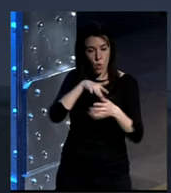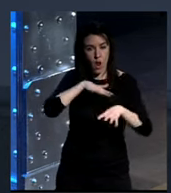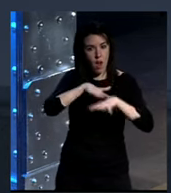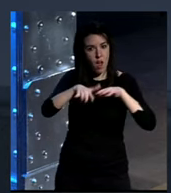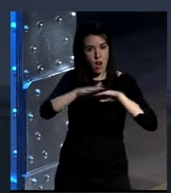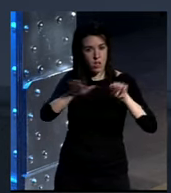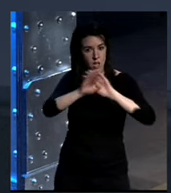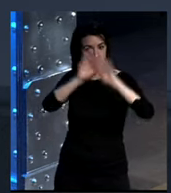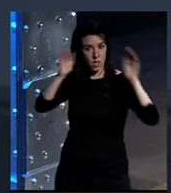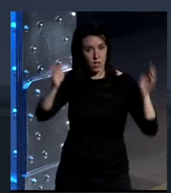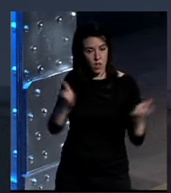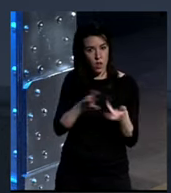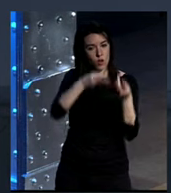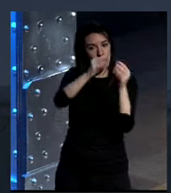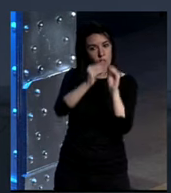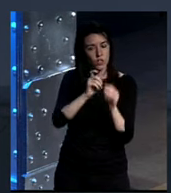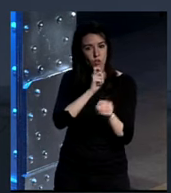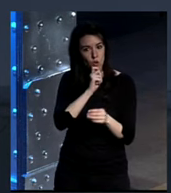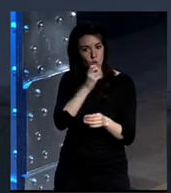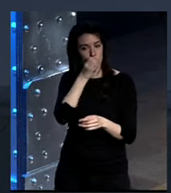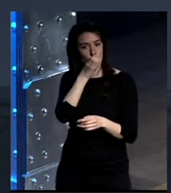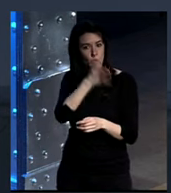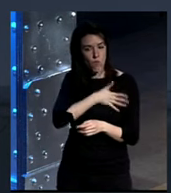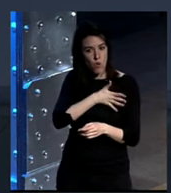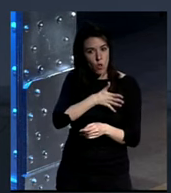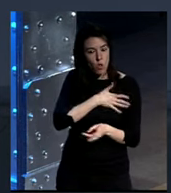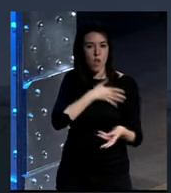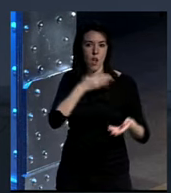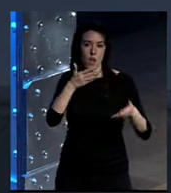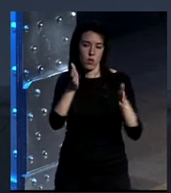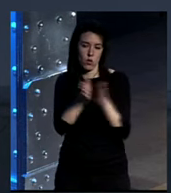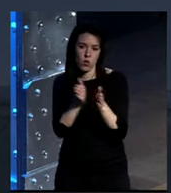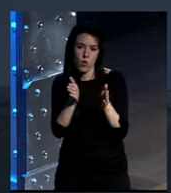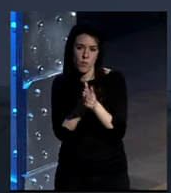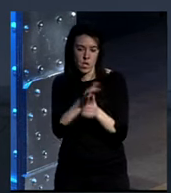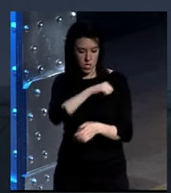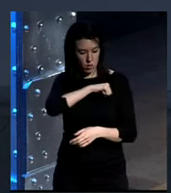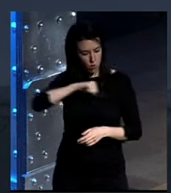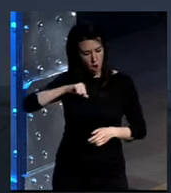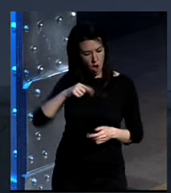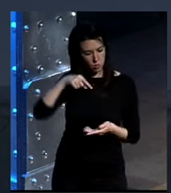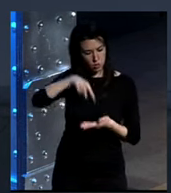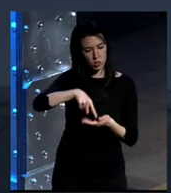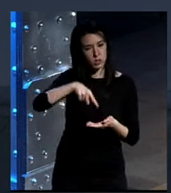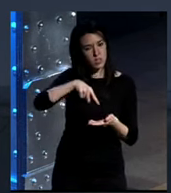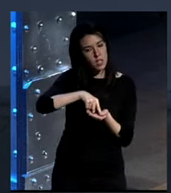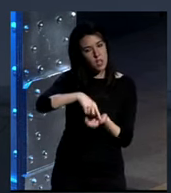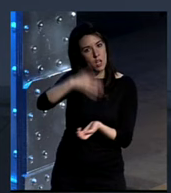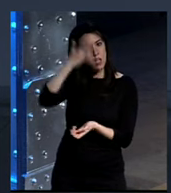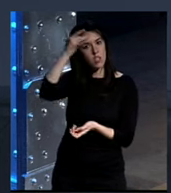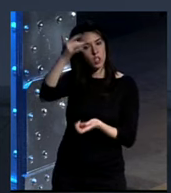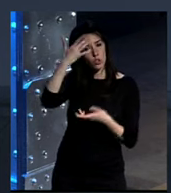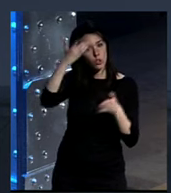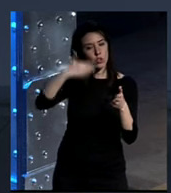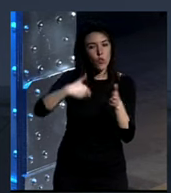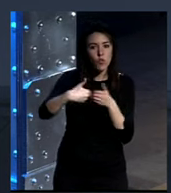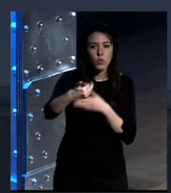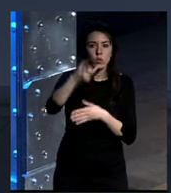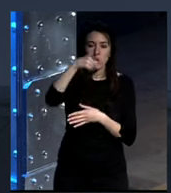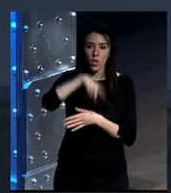sideral, configurada por la bondad, el compañerismo, la autoexigencia, la ilusión por el futuro y